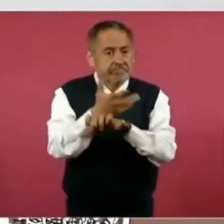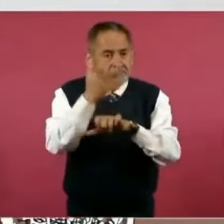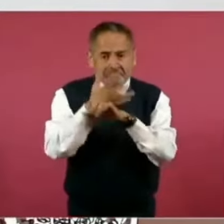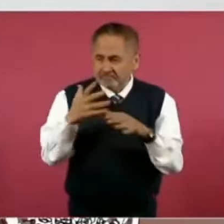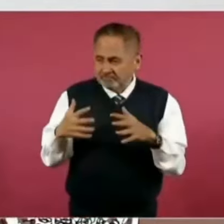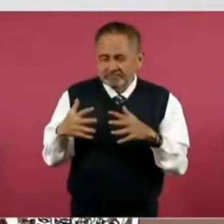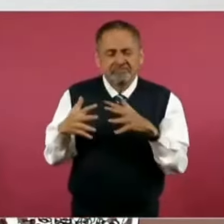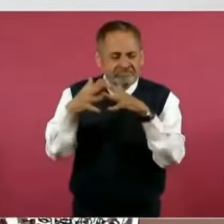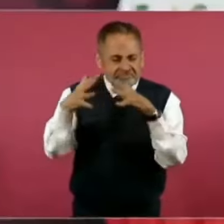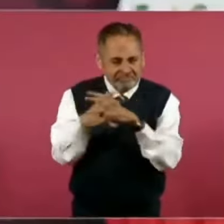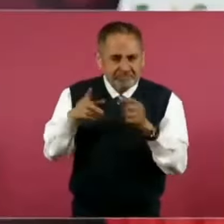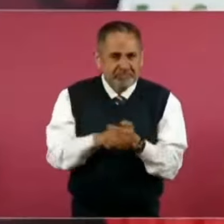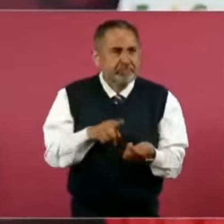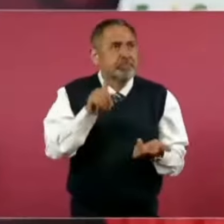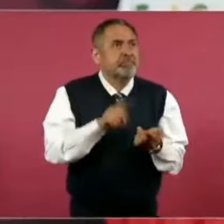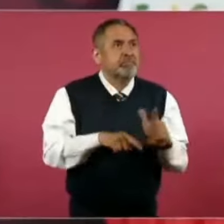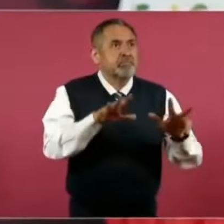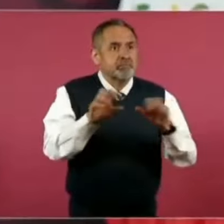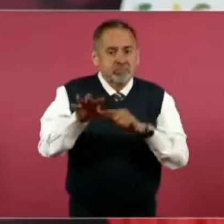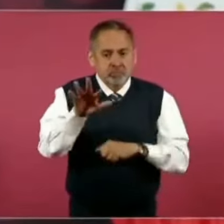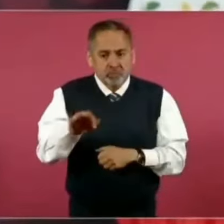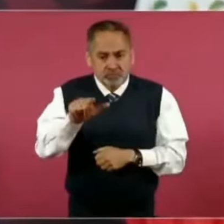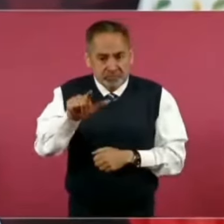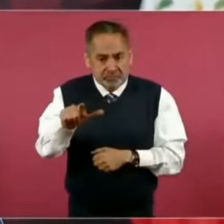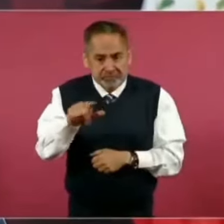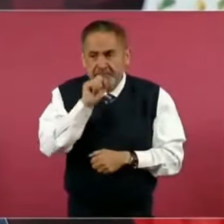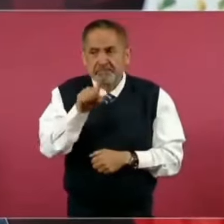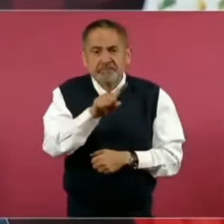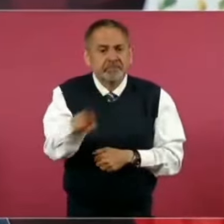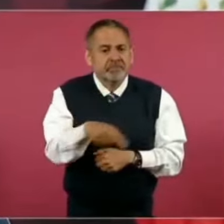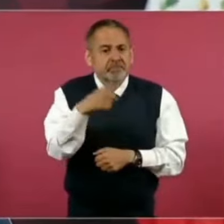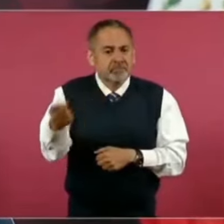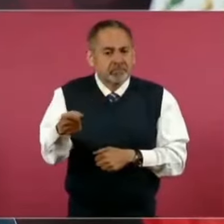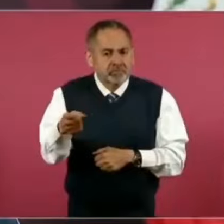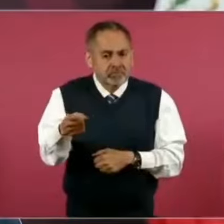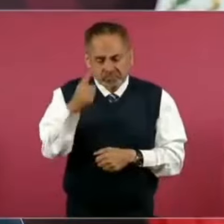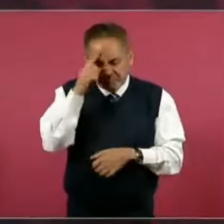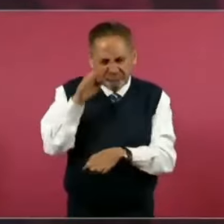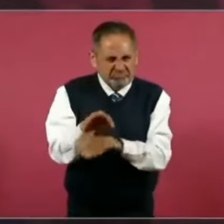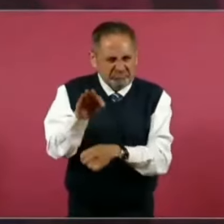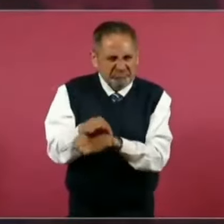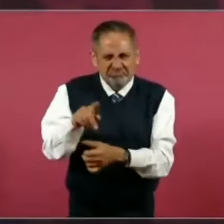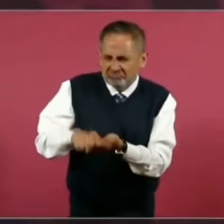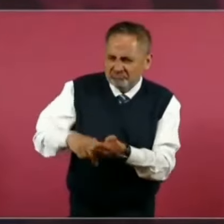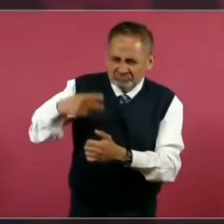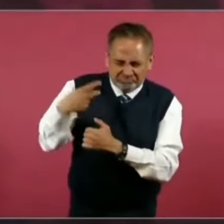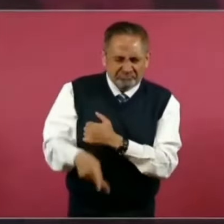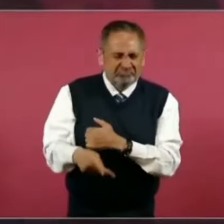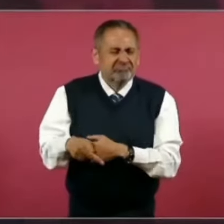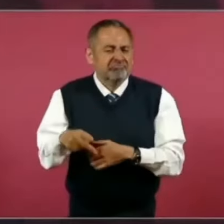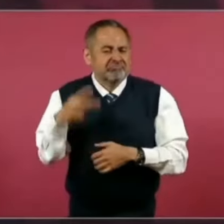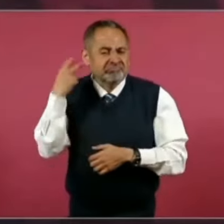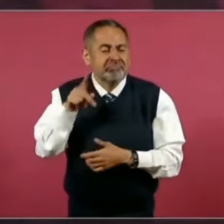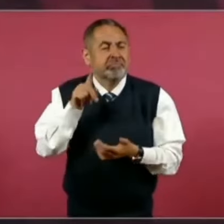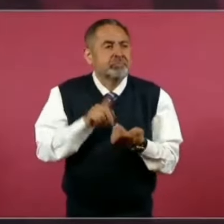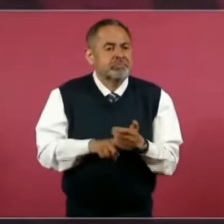no solo la de 1847, sino la heroica defensa del puerto de Veracruz